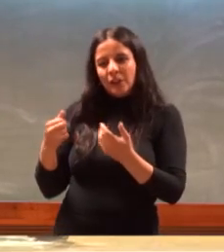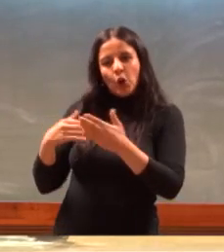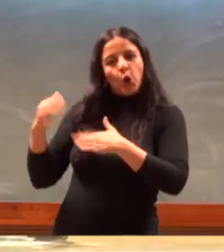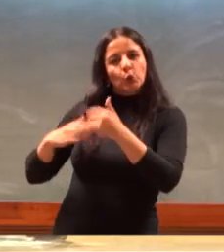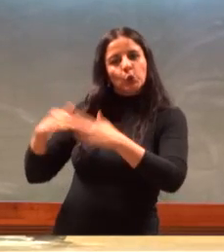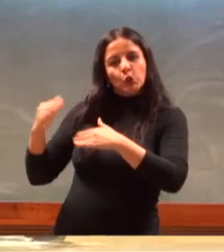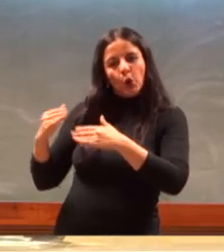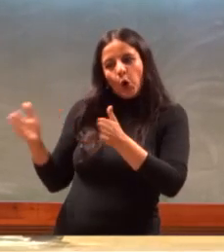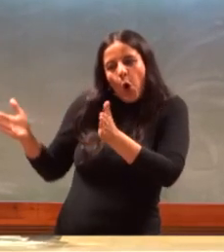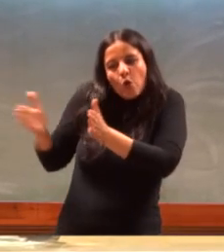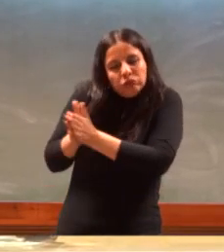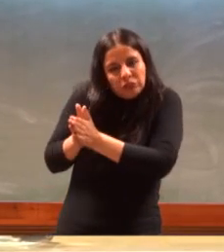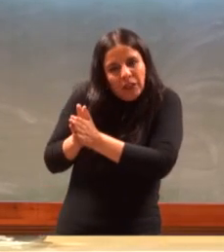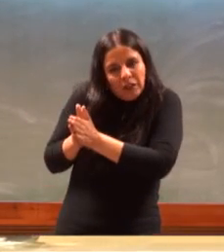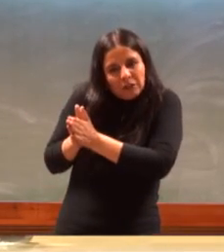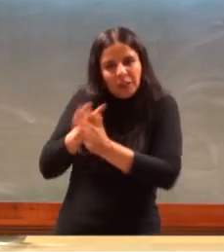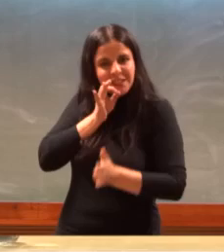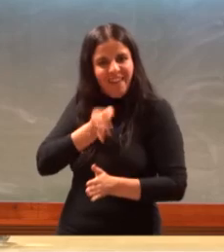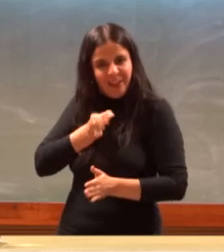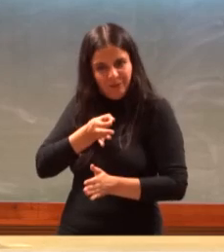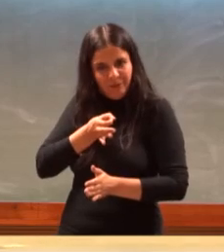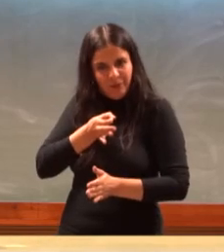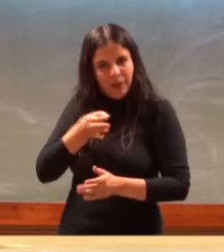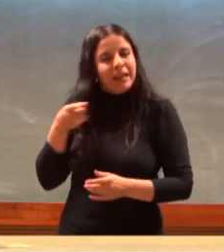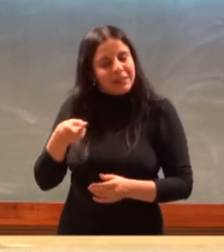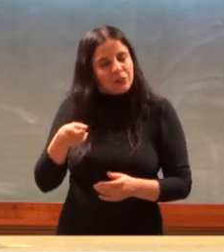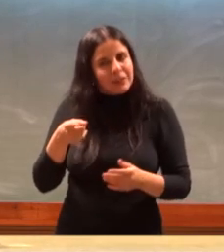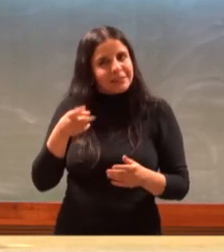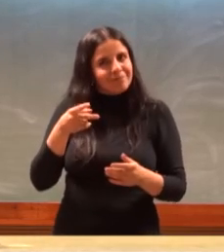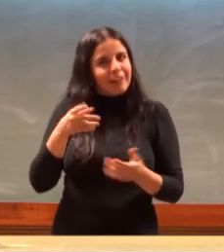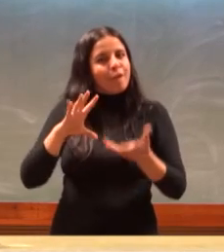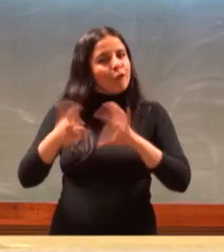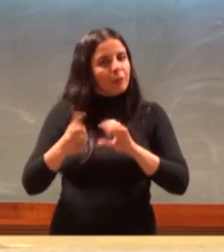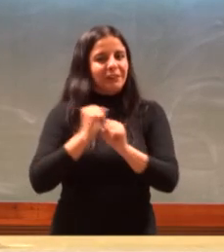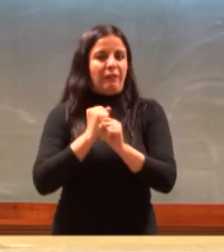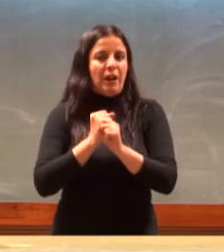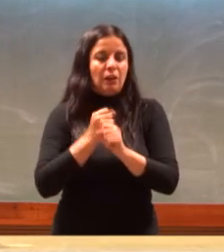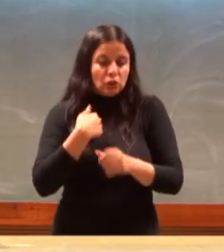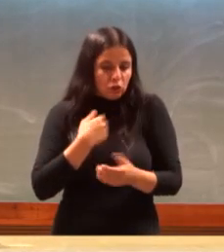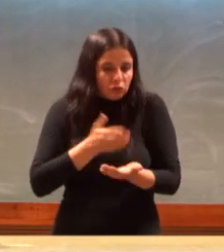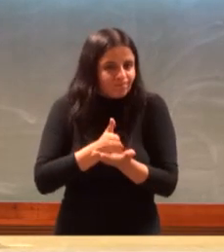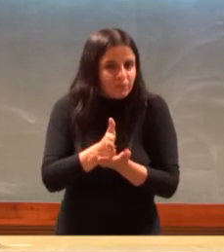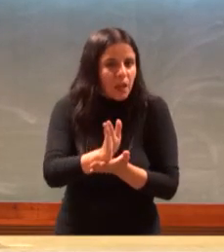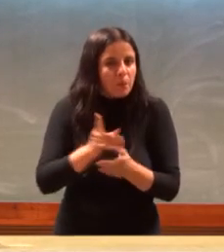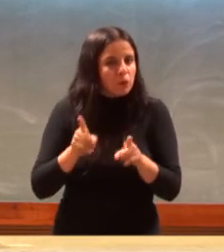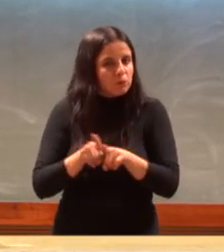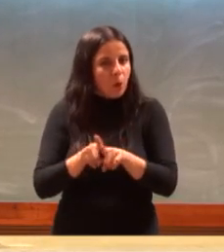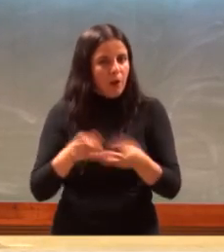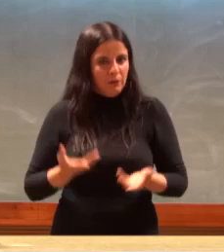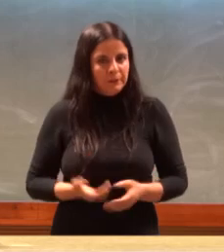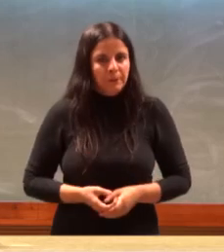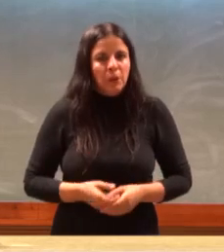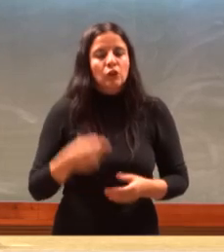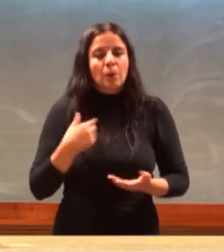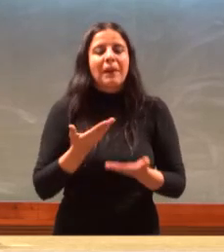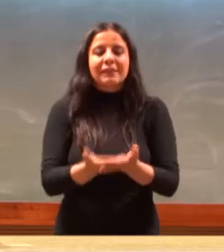no Esa es la posición que que ha orientado las políticas de extensión y que nosotros sostenemos En ese sentido planteamos la creación de este consejo